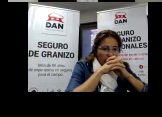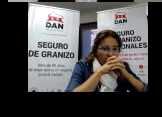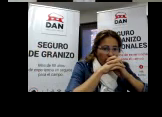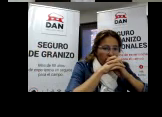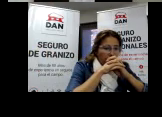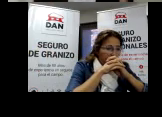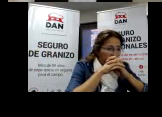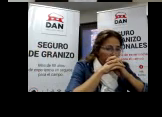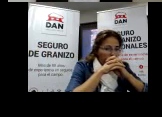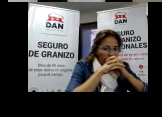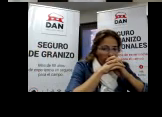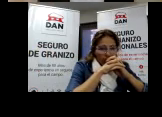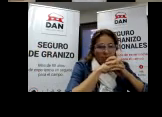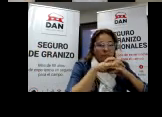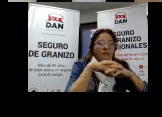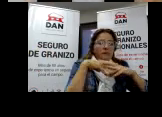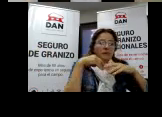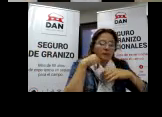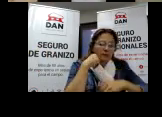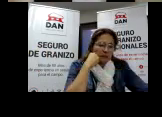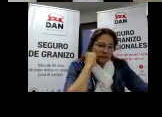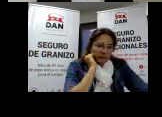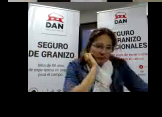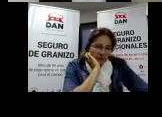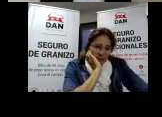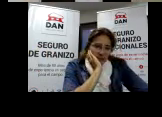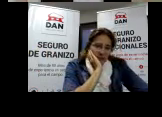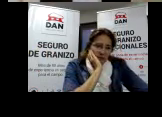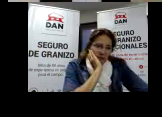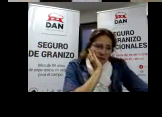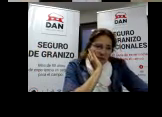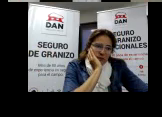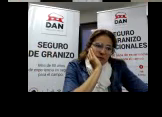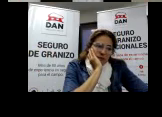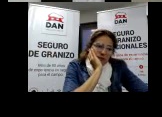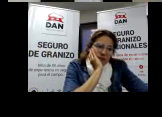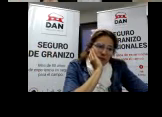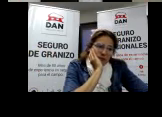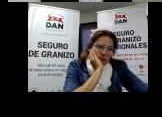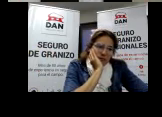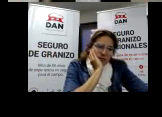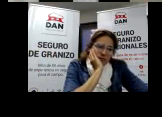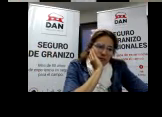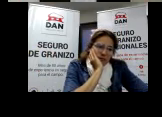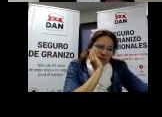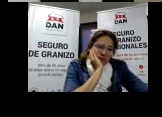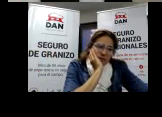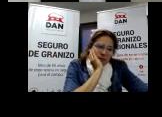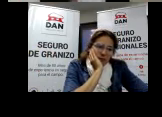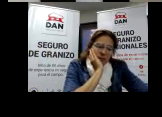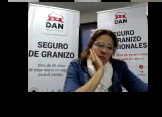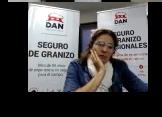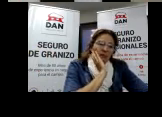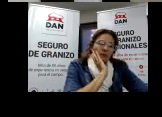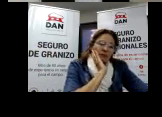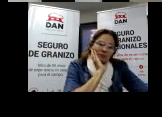del mes de abril, parte de mayo, y bueno, de a poco se va a ir recomponiendo, porque siempre insisto con esto, el evento La Niña o el